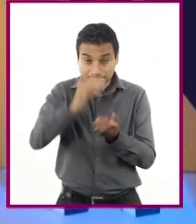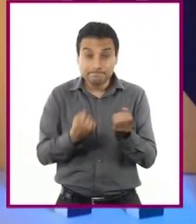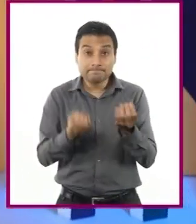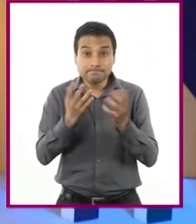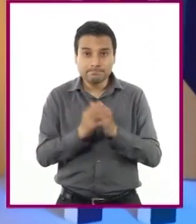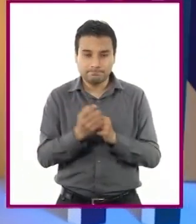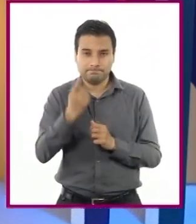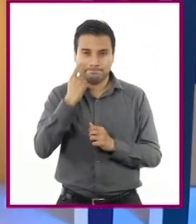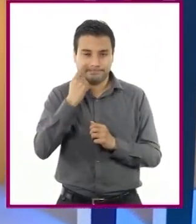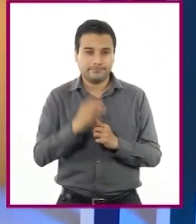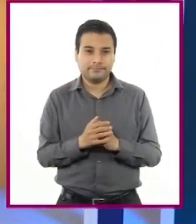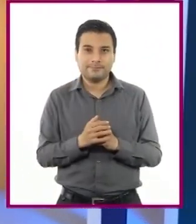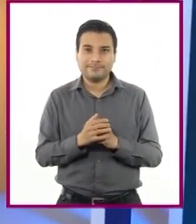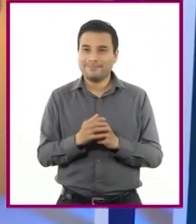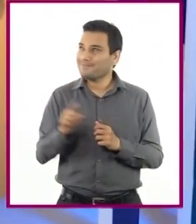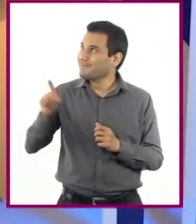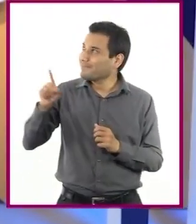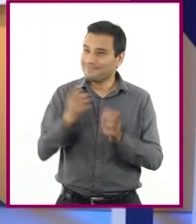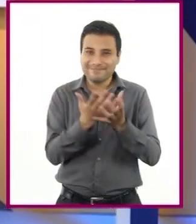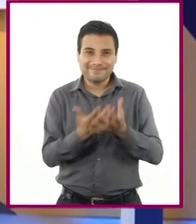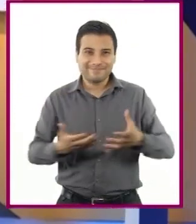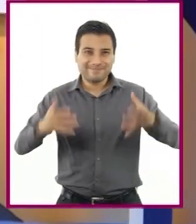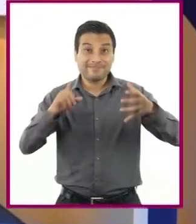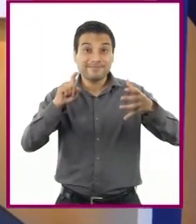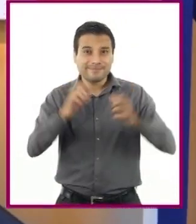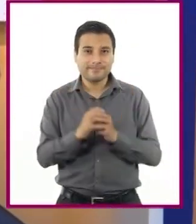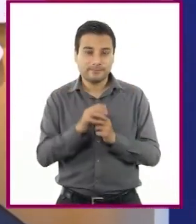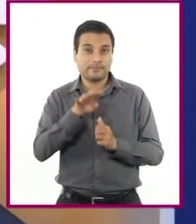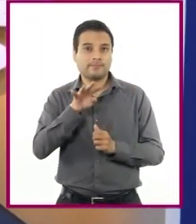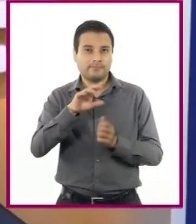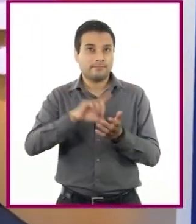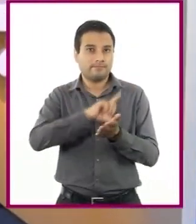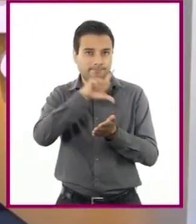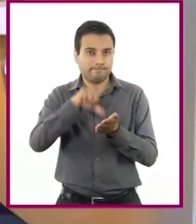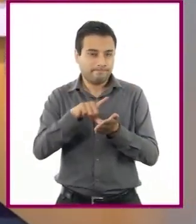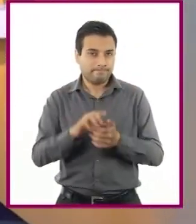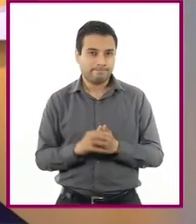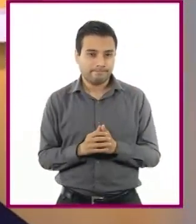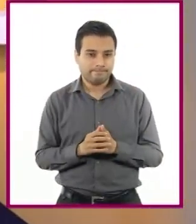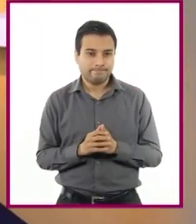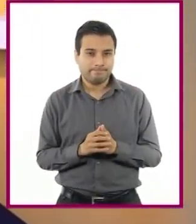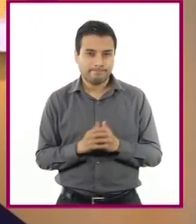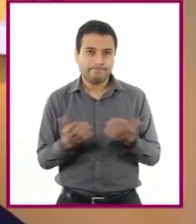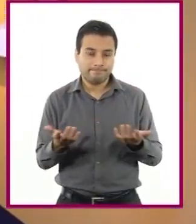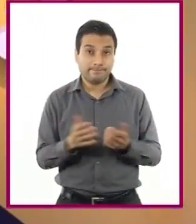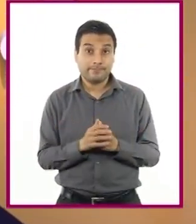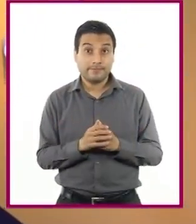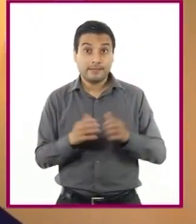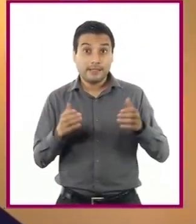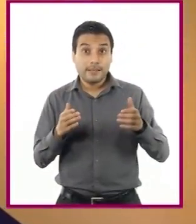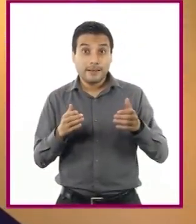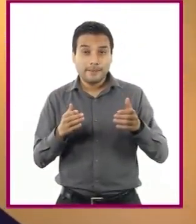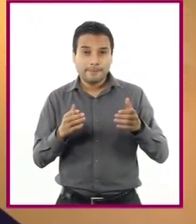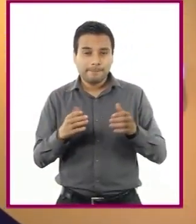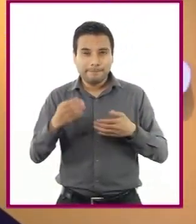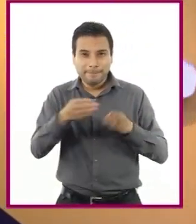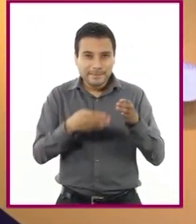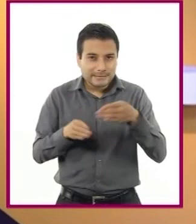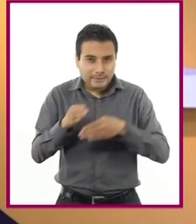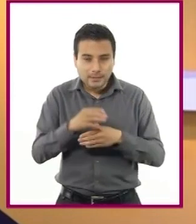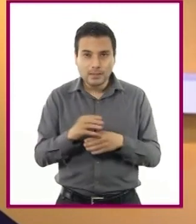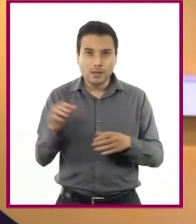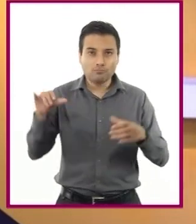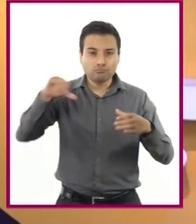los garrafones de agua purificada tienen 19 litros de capacidad, por lo que esta pecera se llena